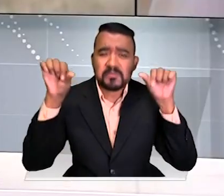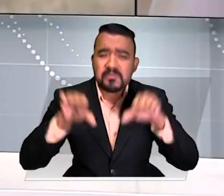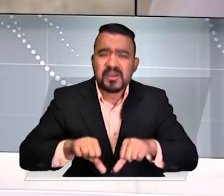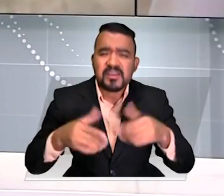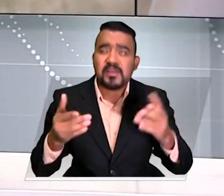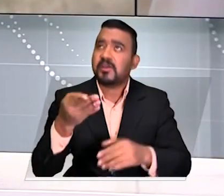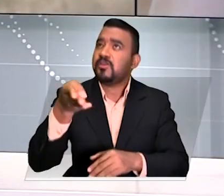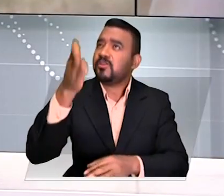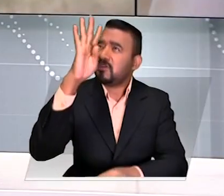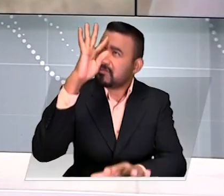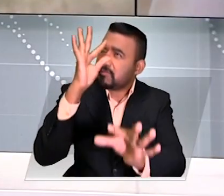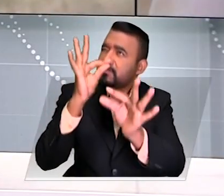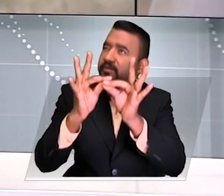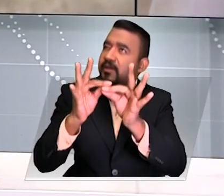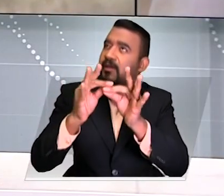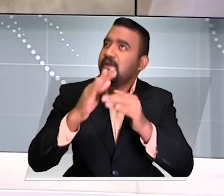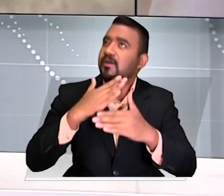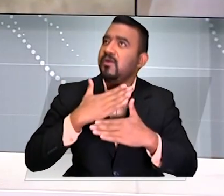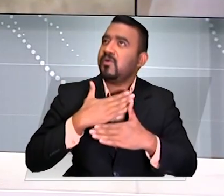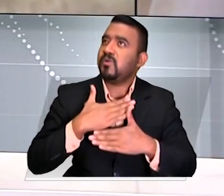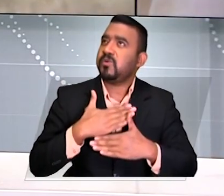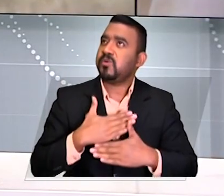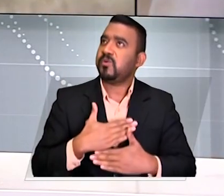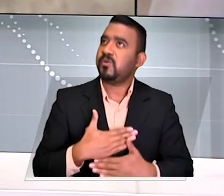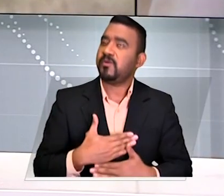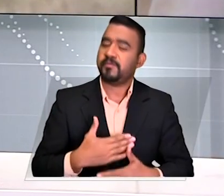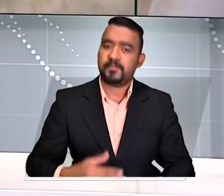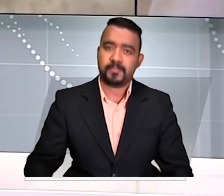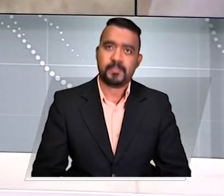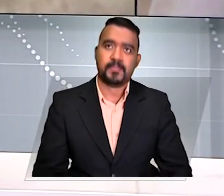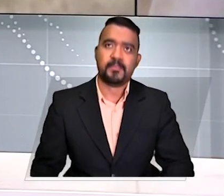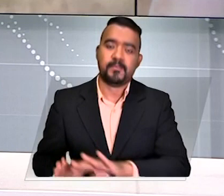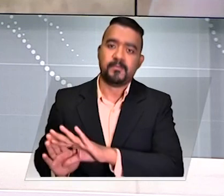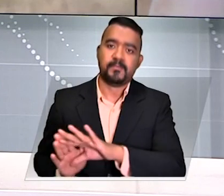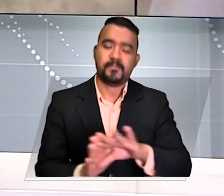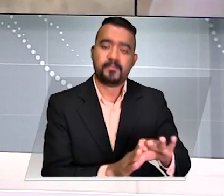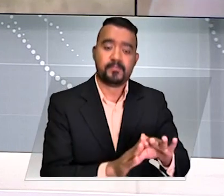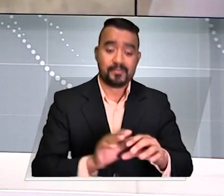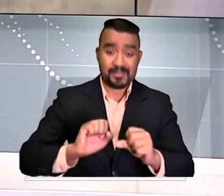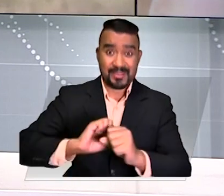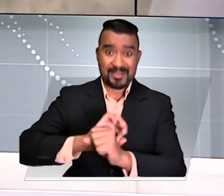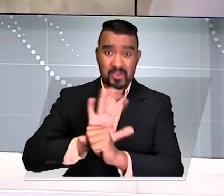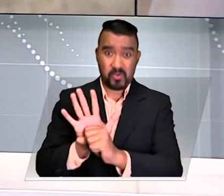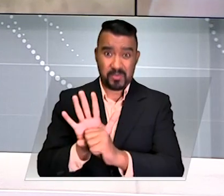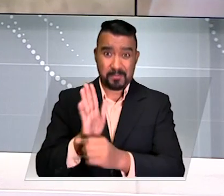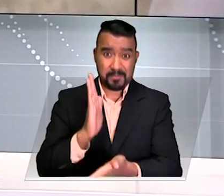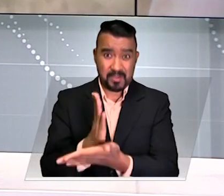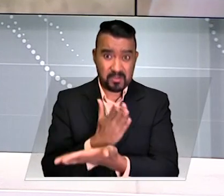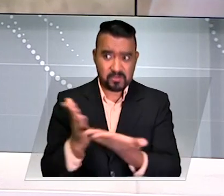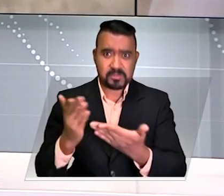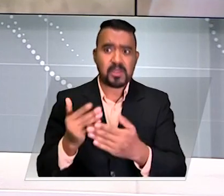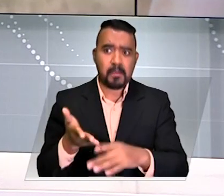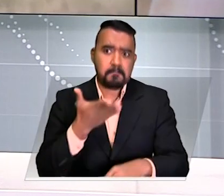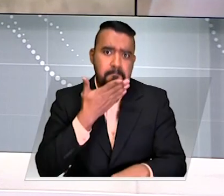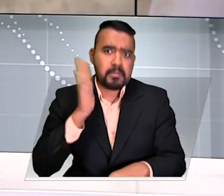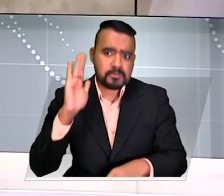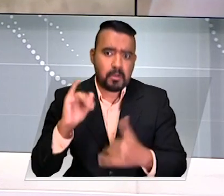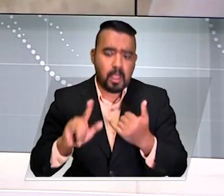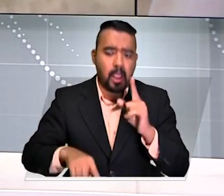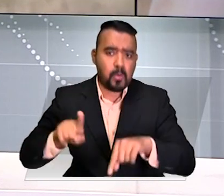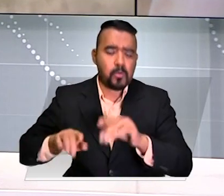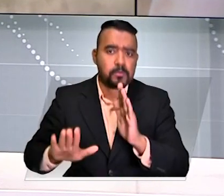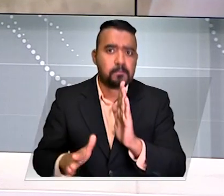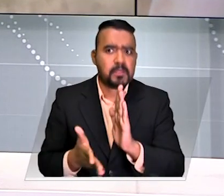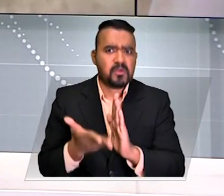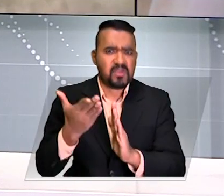el cover 19 deja secuelas muy lamentables en quienes lo padecieron a continuación les contamos la historia de un antioqueño quien reside en